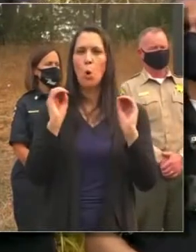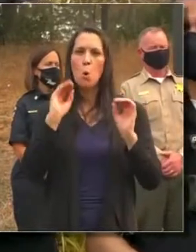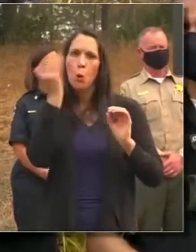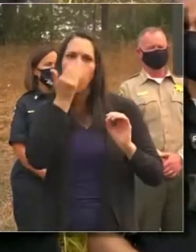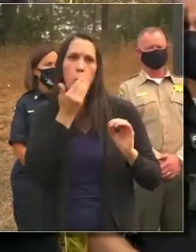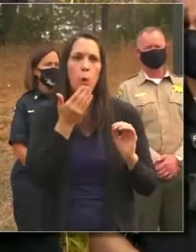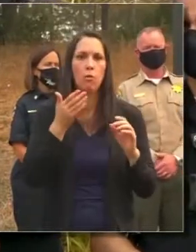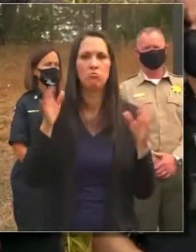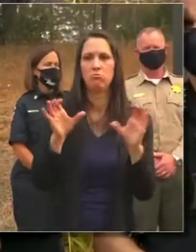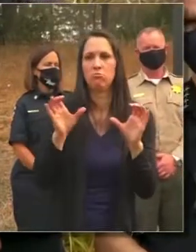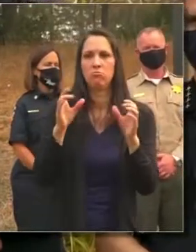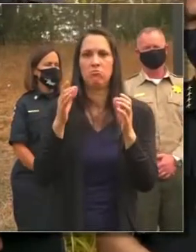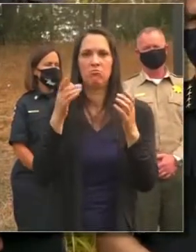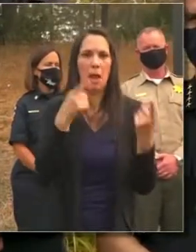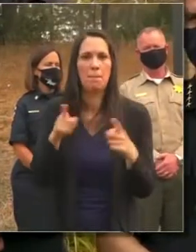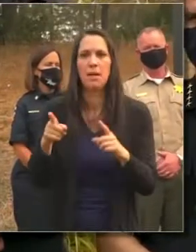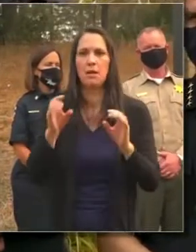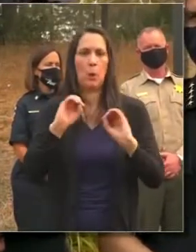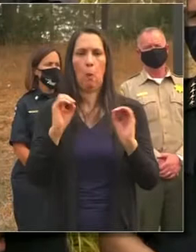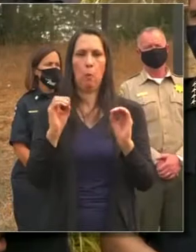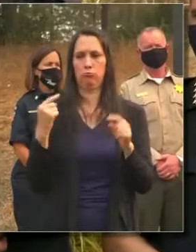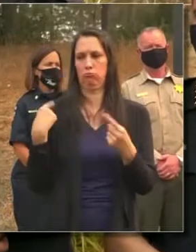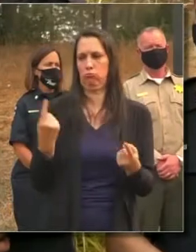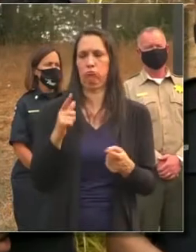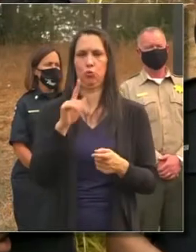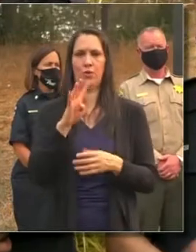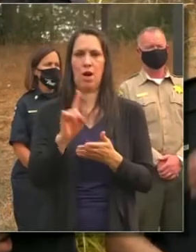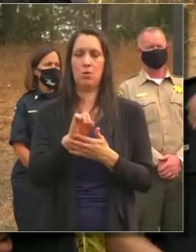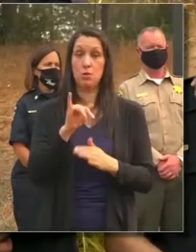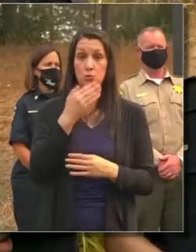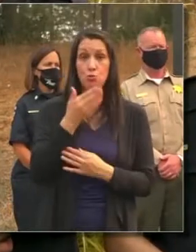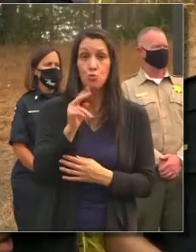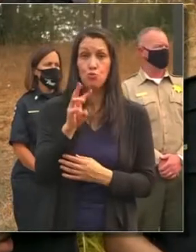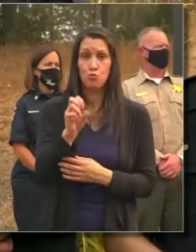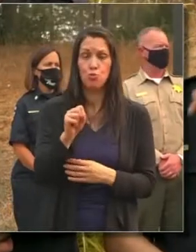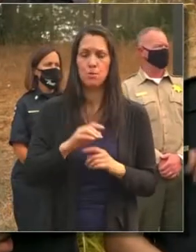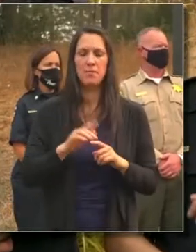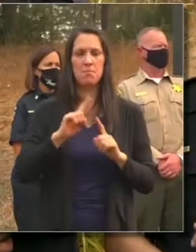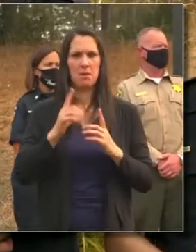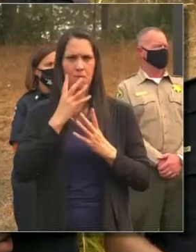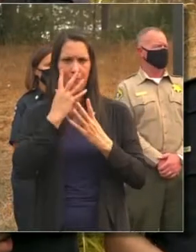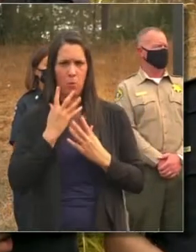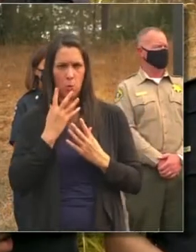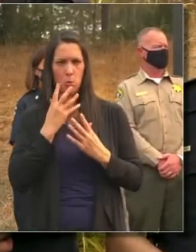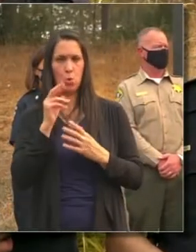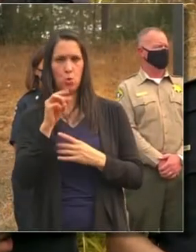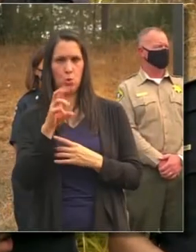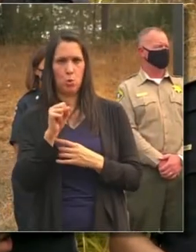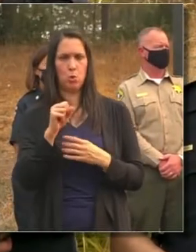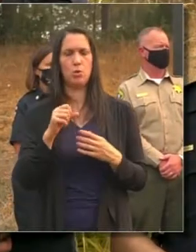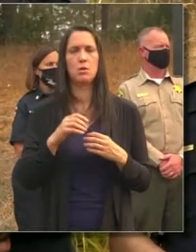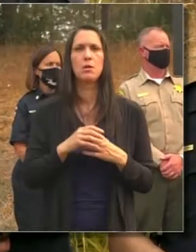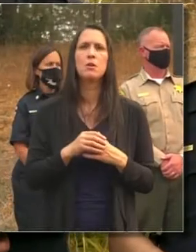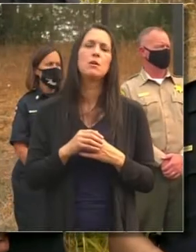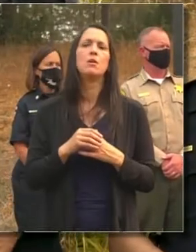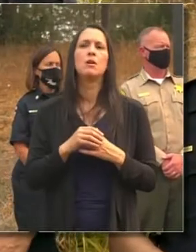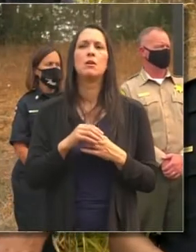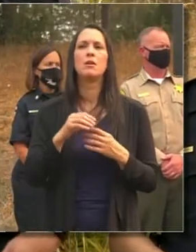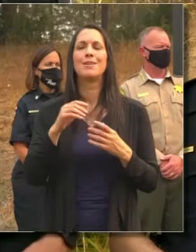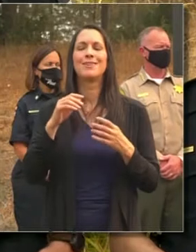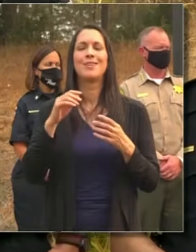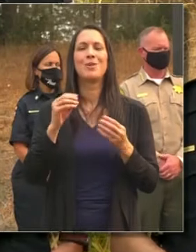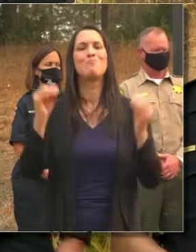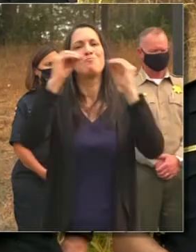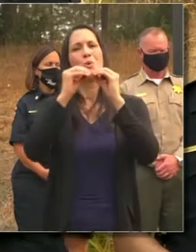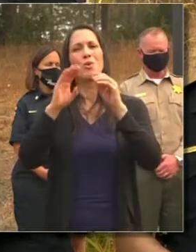no tenía actividad criminal de reportar las otras 24 horas que es buena noticia pero noticias lamentables es que hemos aumentado